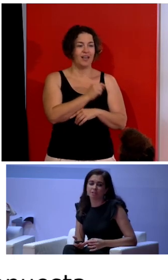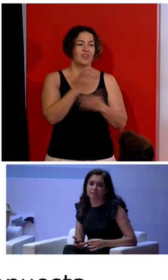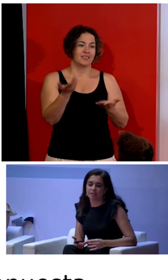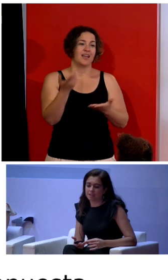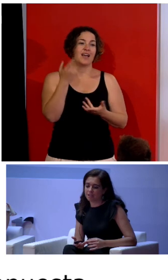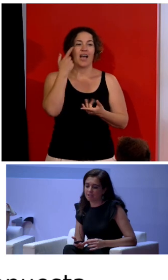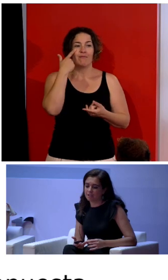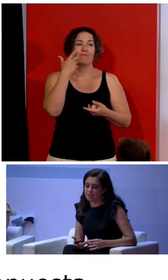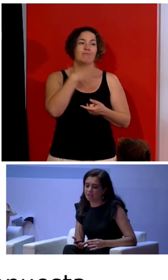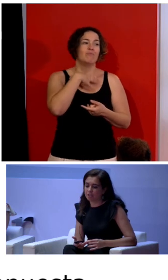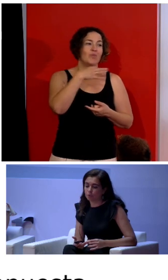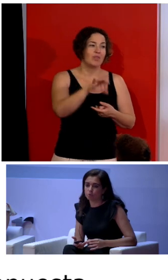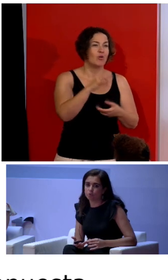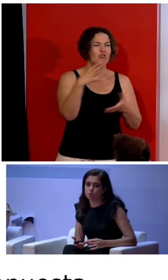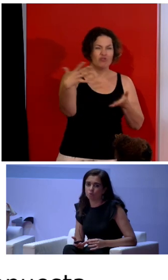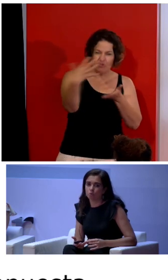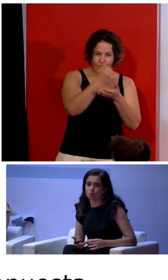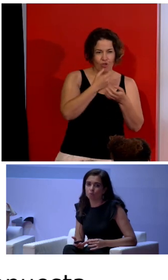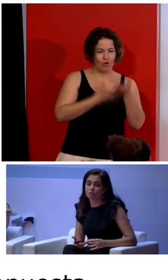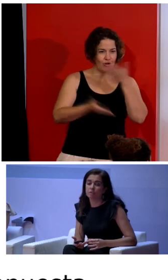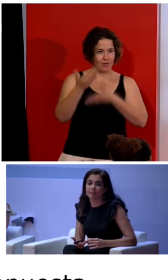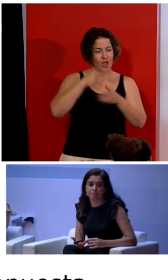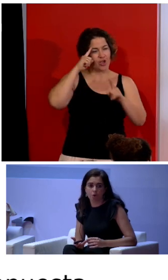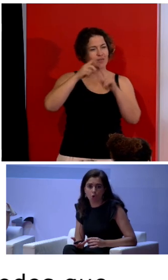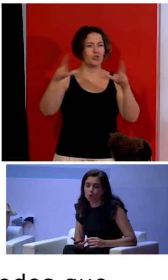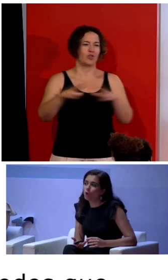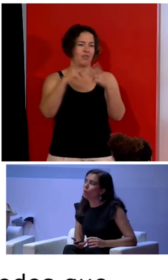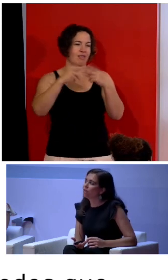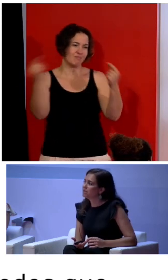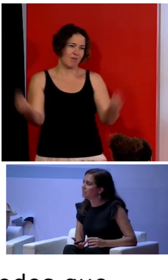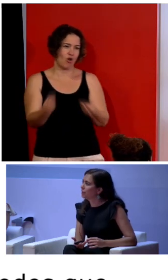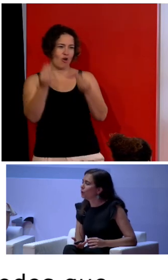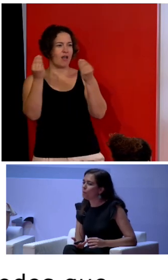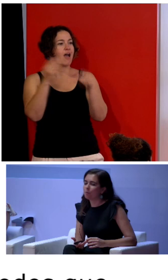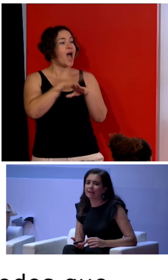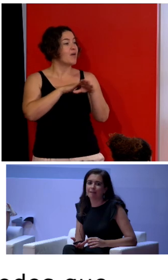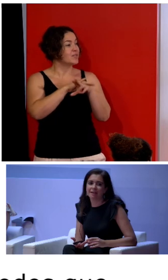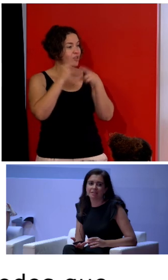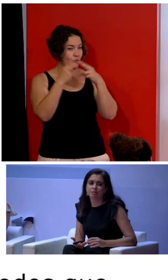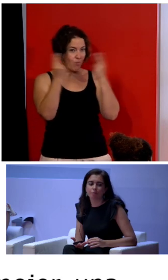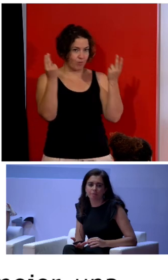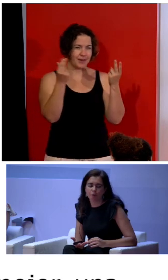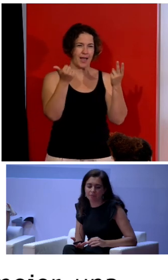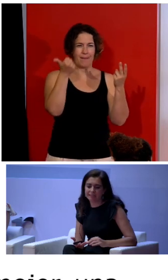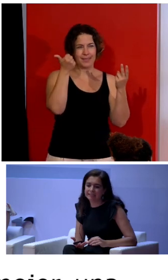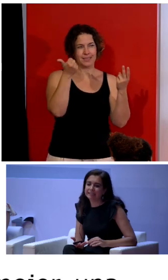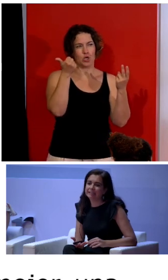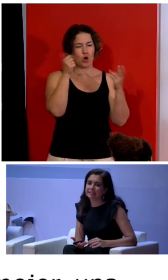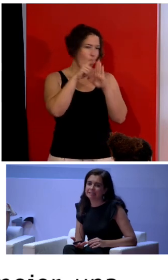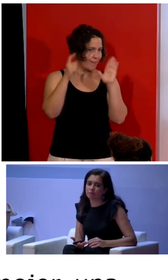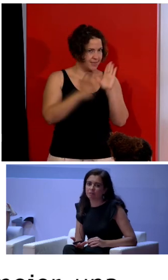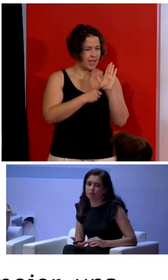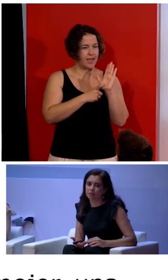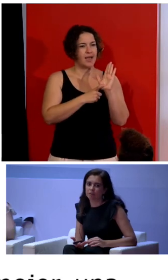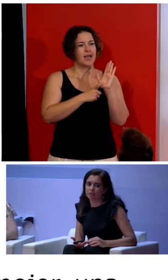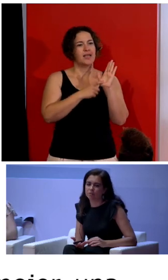hagamos entre todos pues una sociedad mejor, una administración pública más completa y que